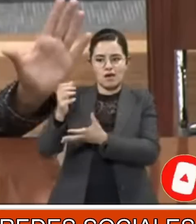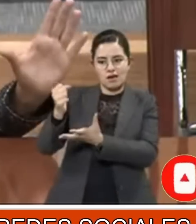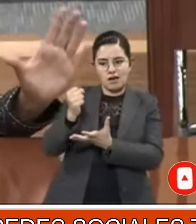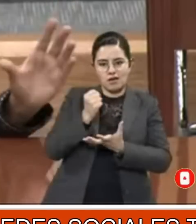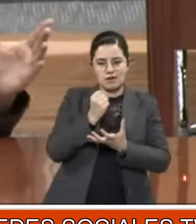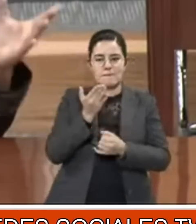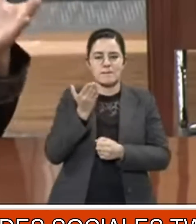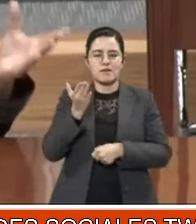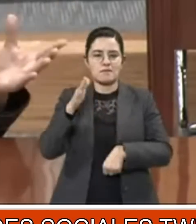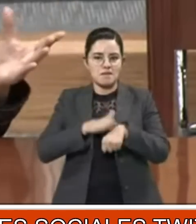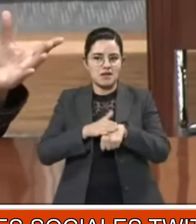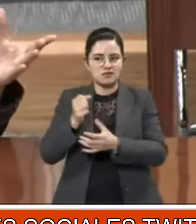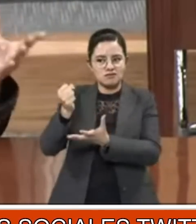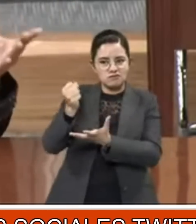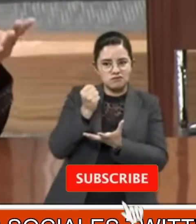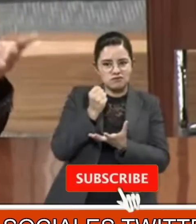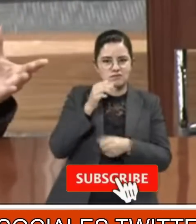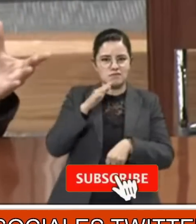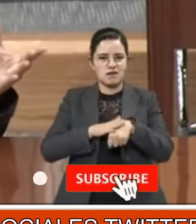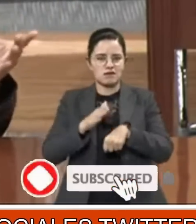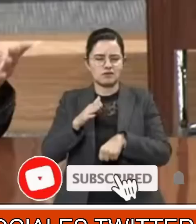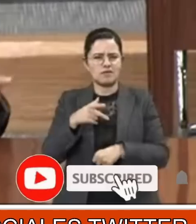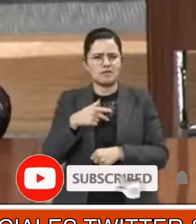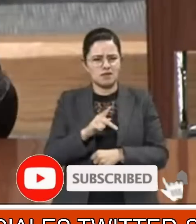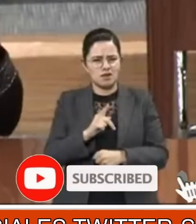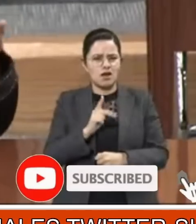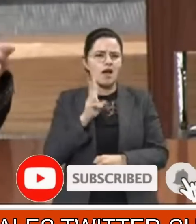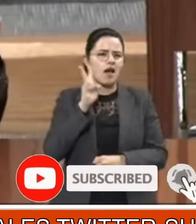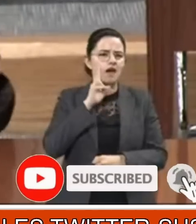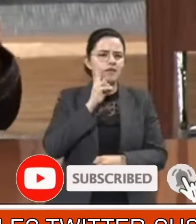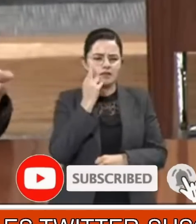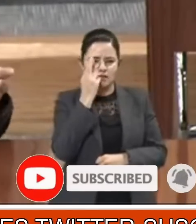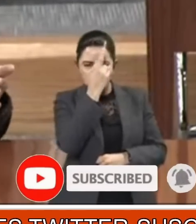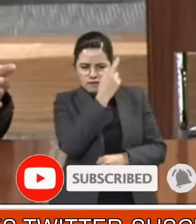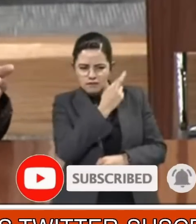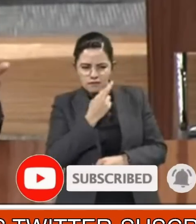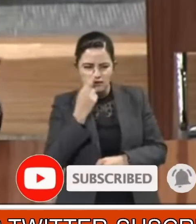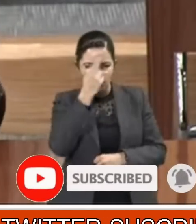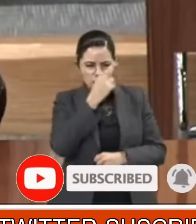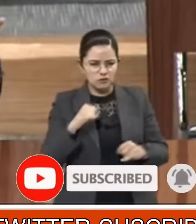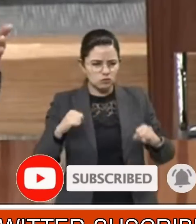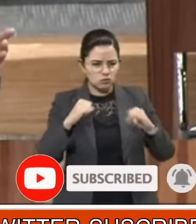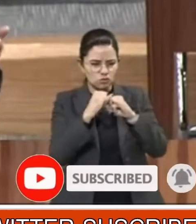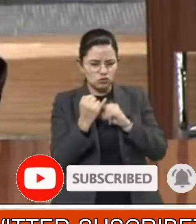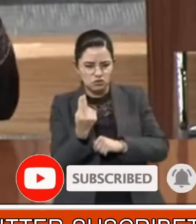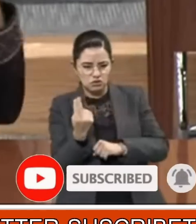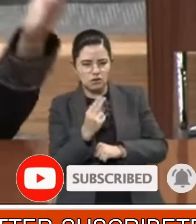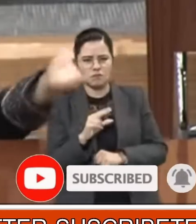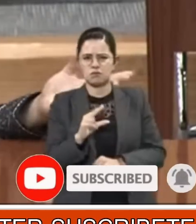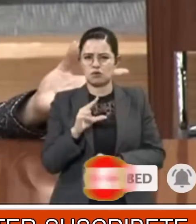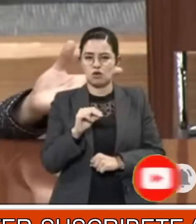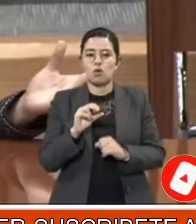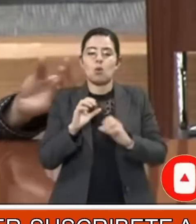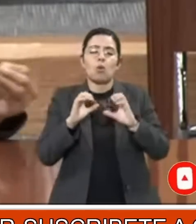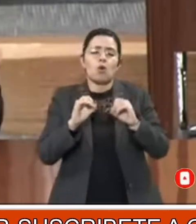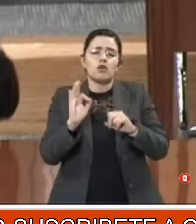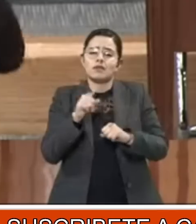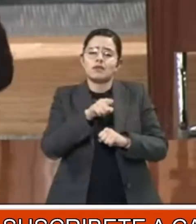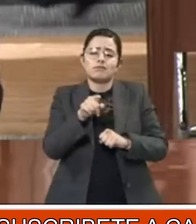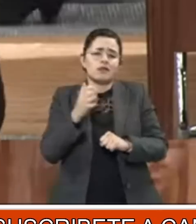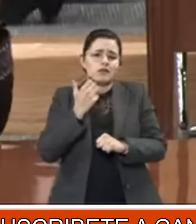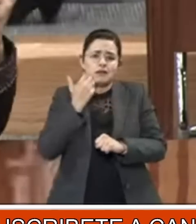diciembre. Todo lo que no se gastaron en el año. Es evidente que hay una falta de planeación de la que